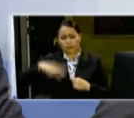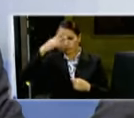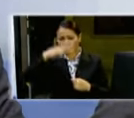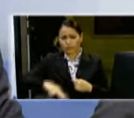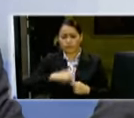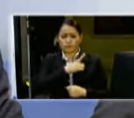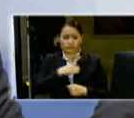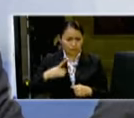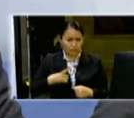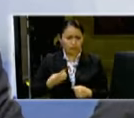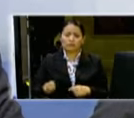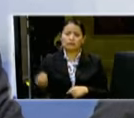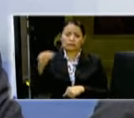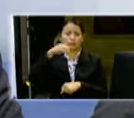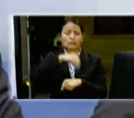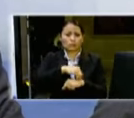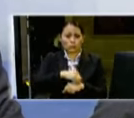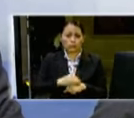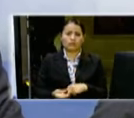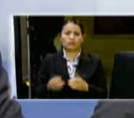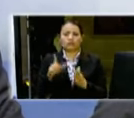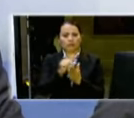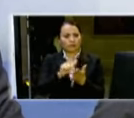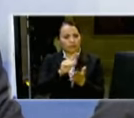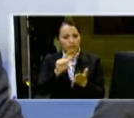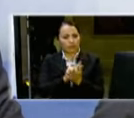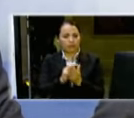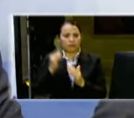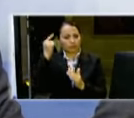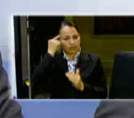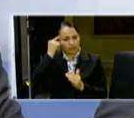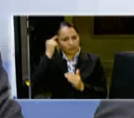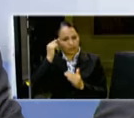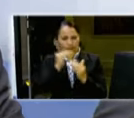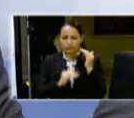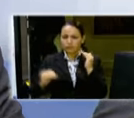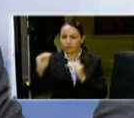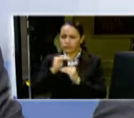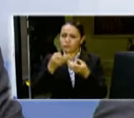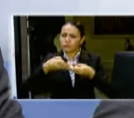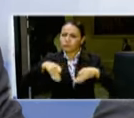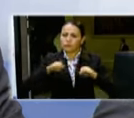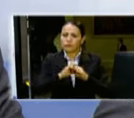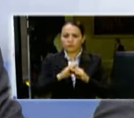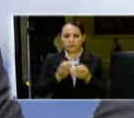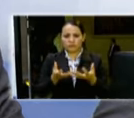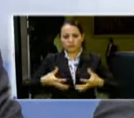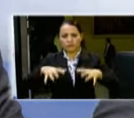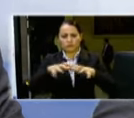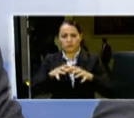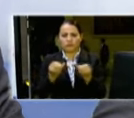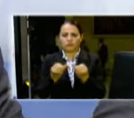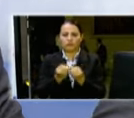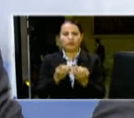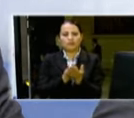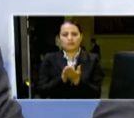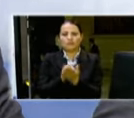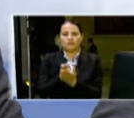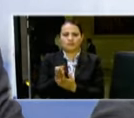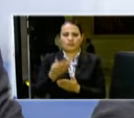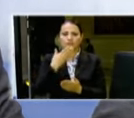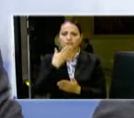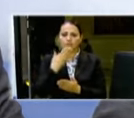conviene tener una política exterior que refleje su capacidad, su prestigio y su importancia a nivel internacional de manera fidedigna, siendo,